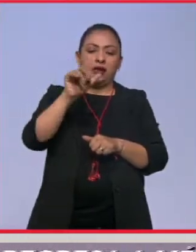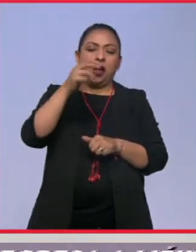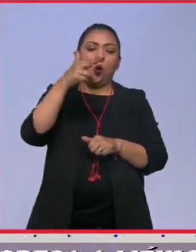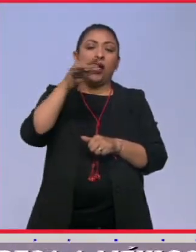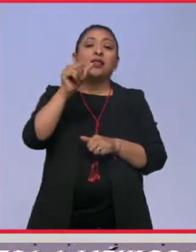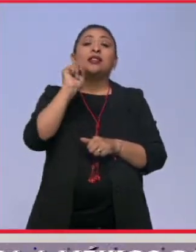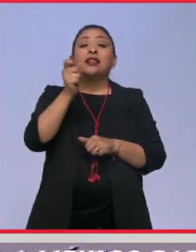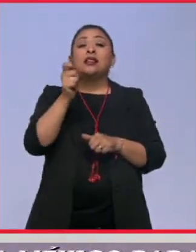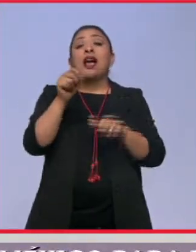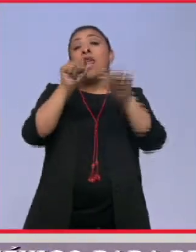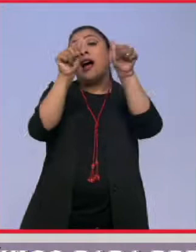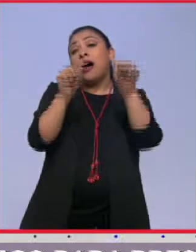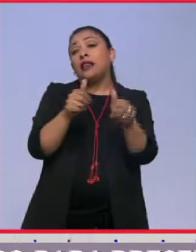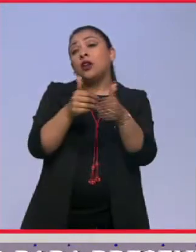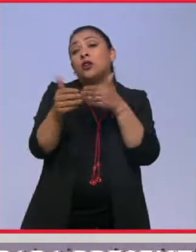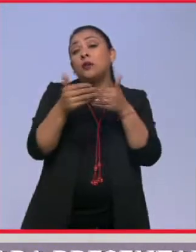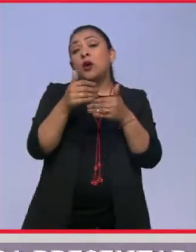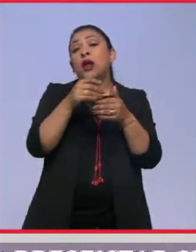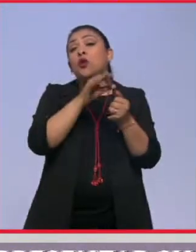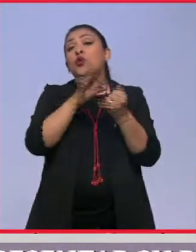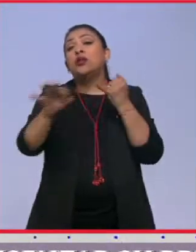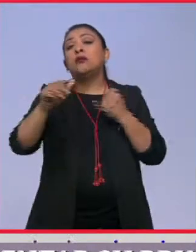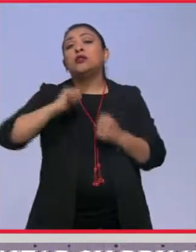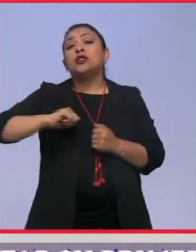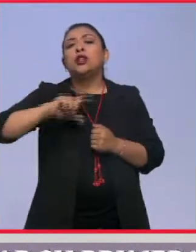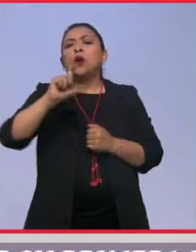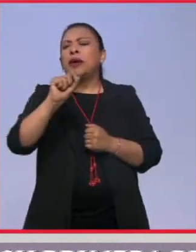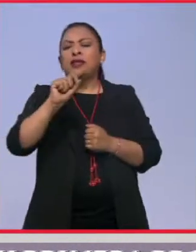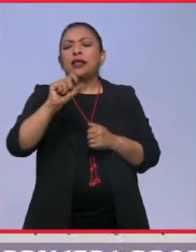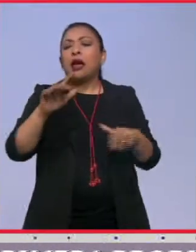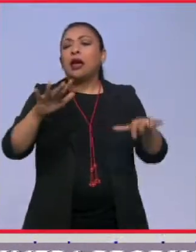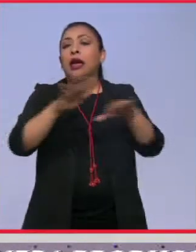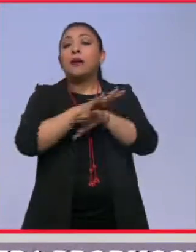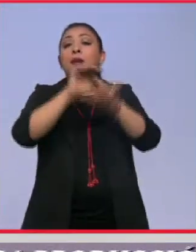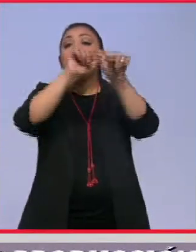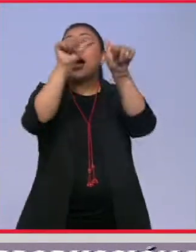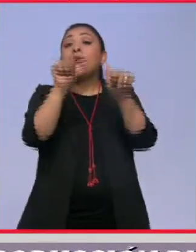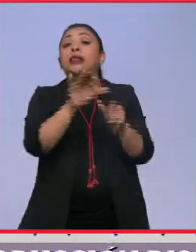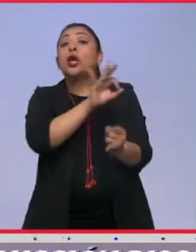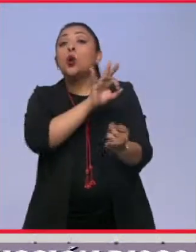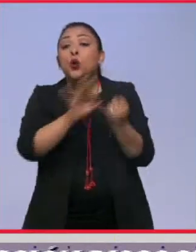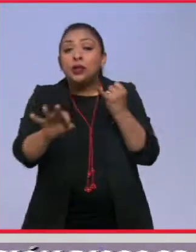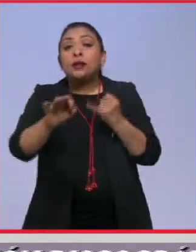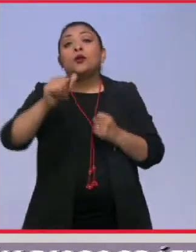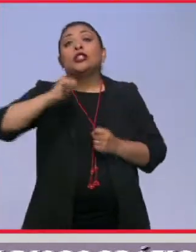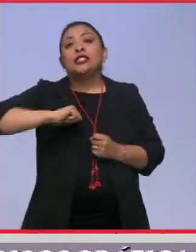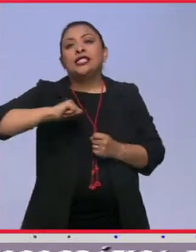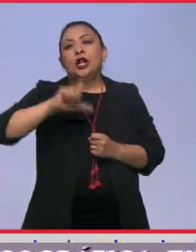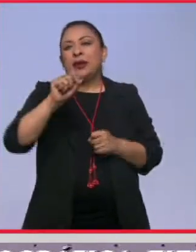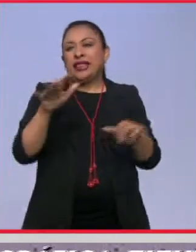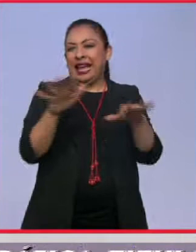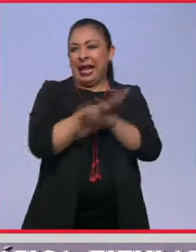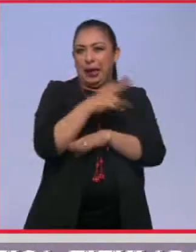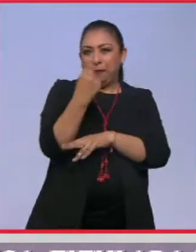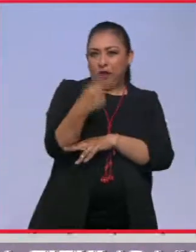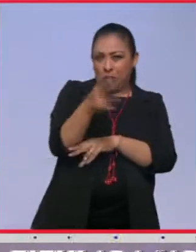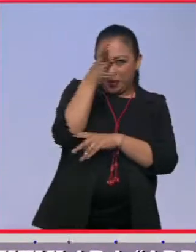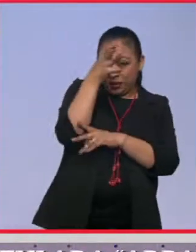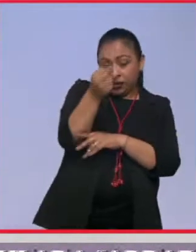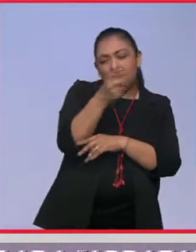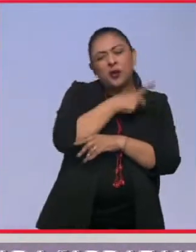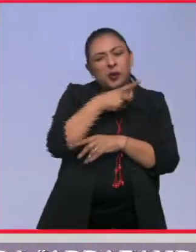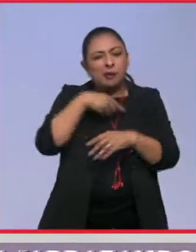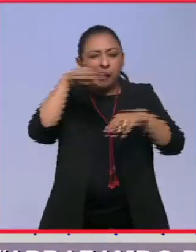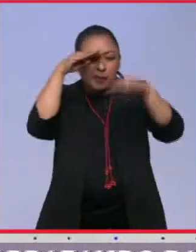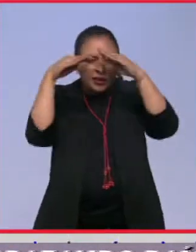contemporáneo producido a final del siglo XX como, ya no arte contemporáneo, sino como arte último del siglo XX. Exacto. Pues habría que repensar